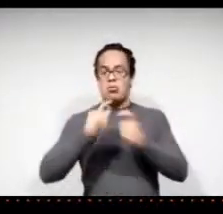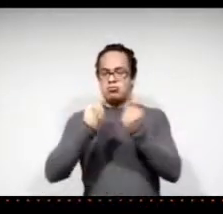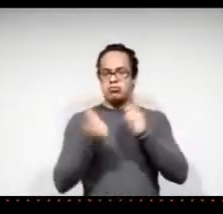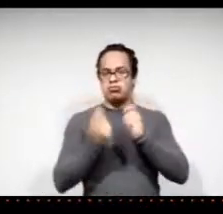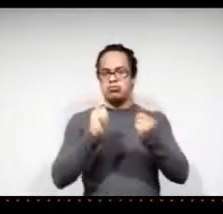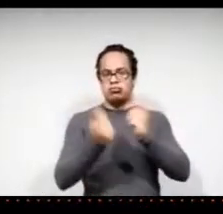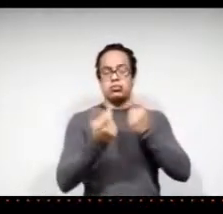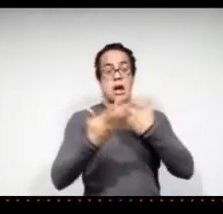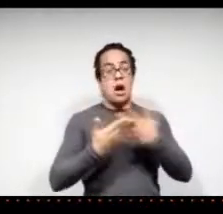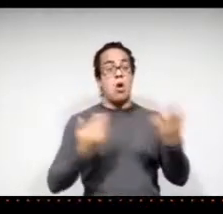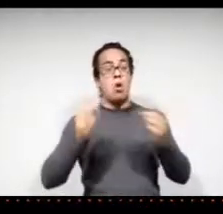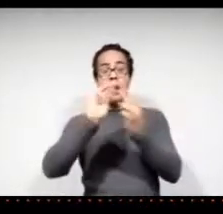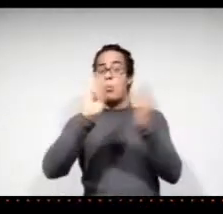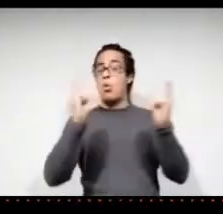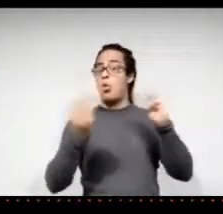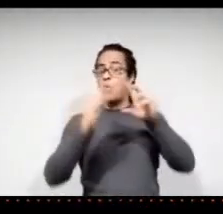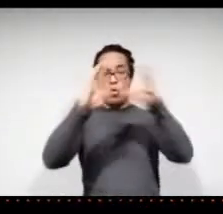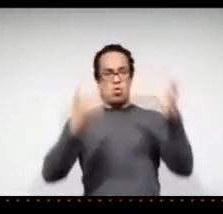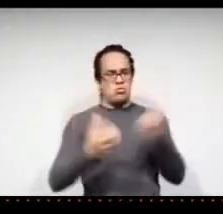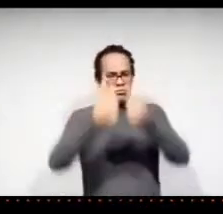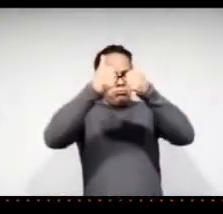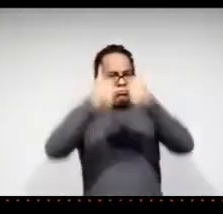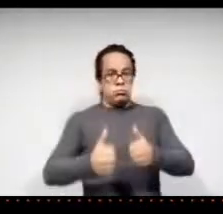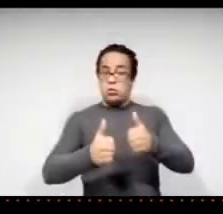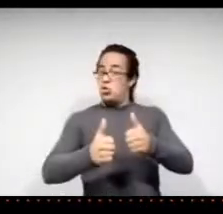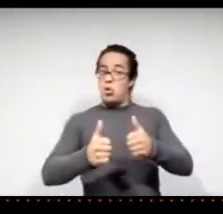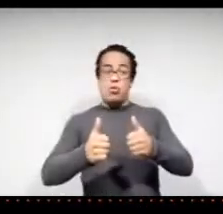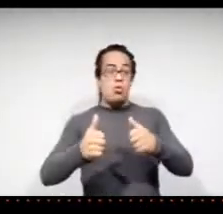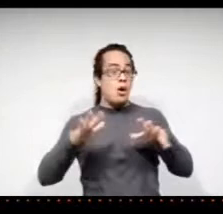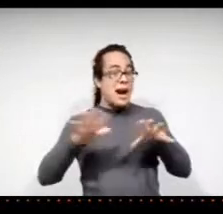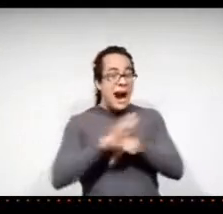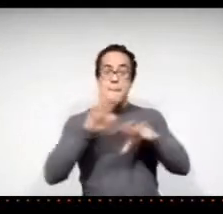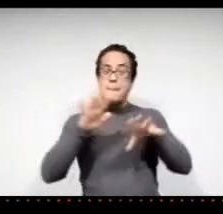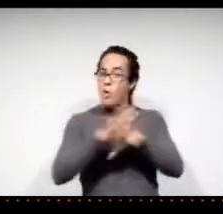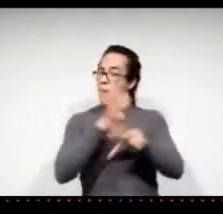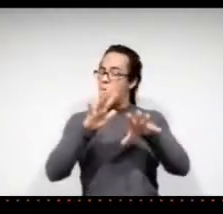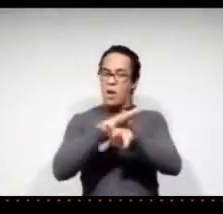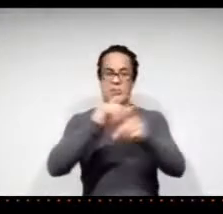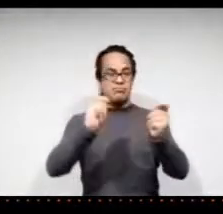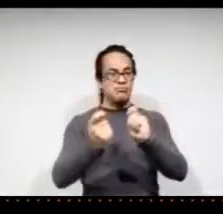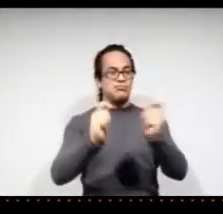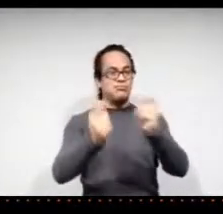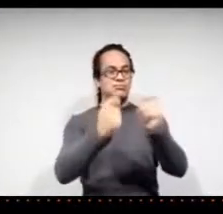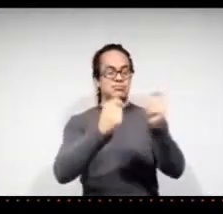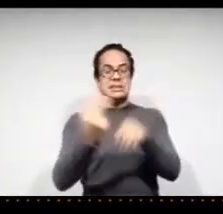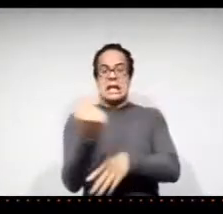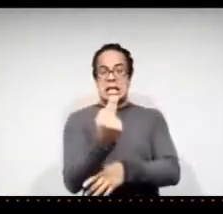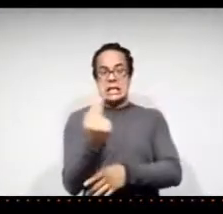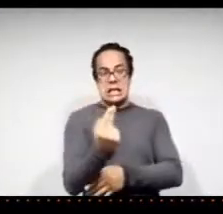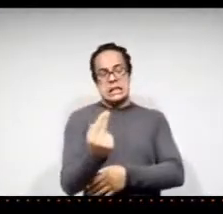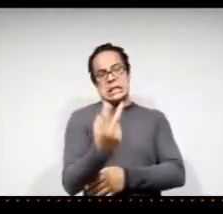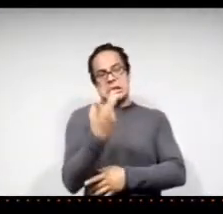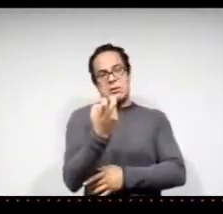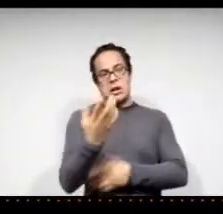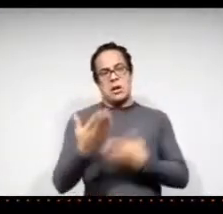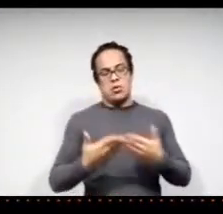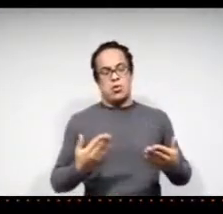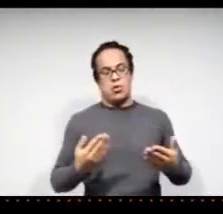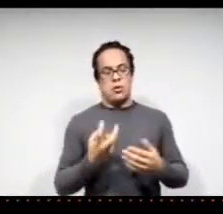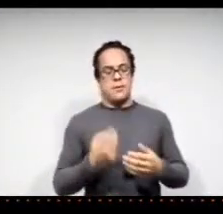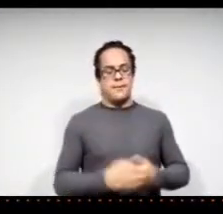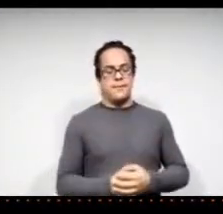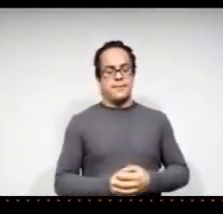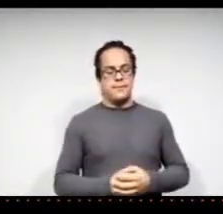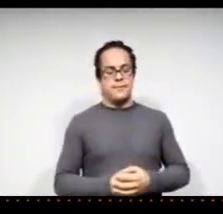mundo ya no es estático, ¿no? Nos ha demostrado que muchas de las cosas que dábamos por sentado ya no son así,